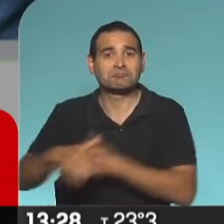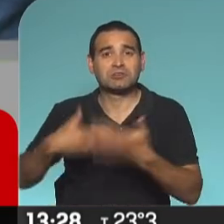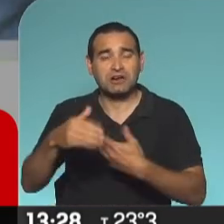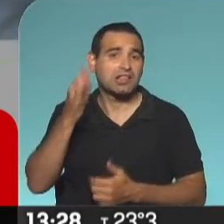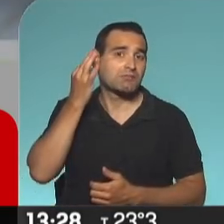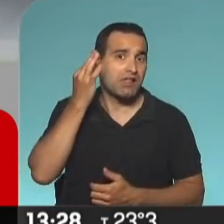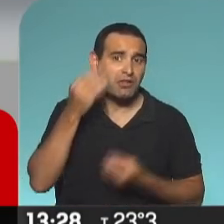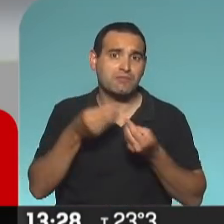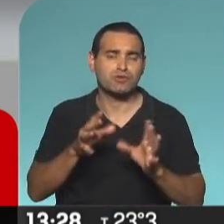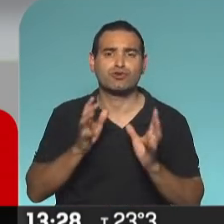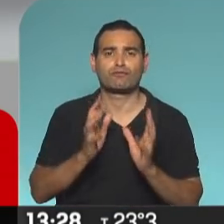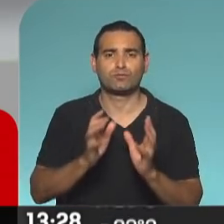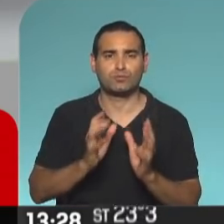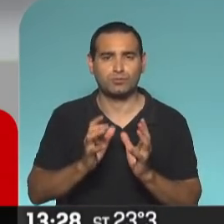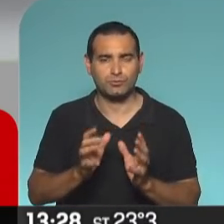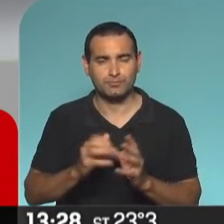bien decís, Ale,